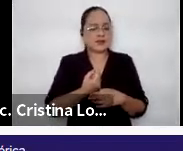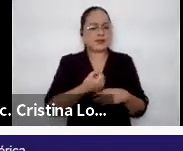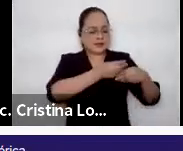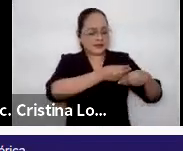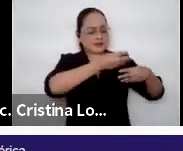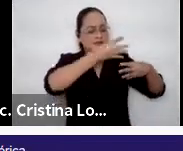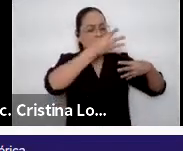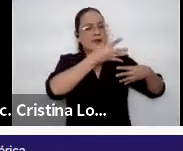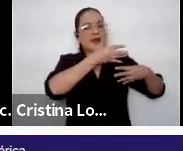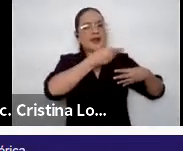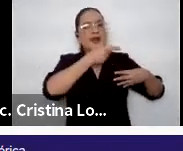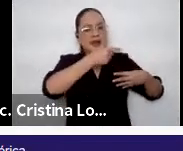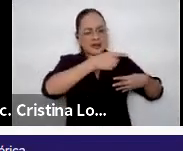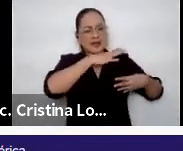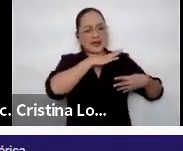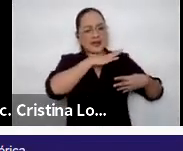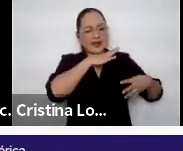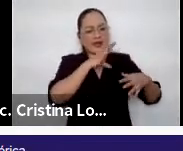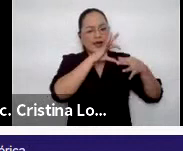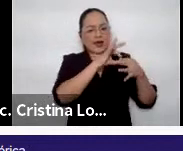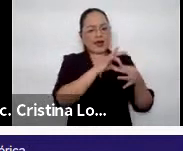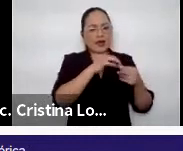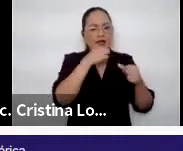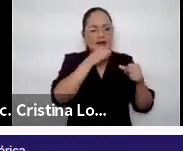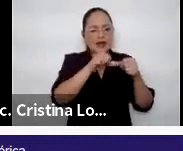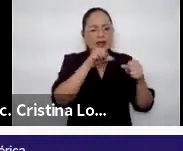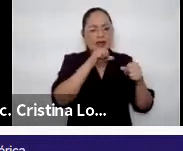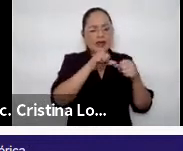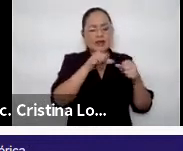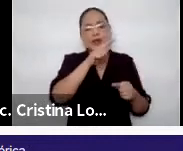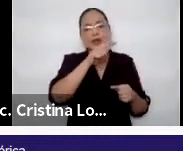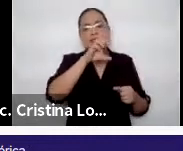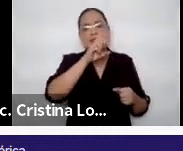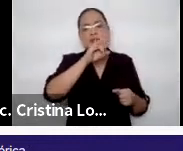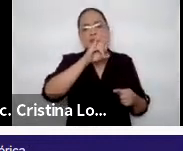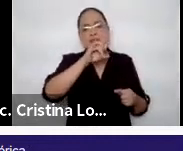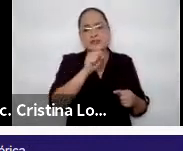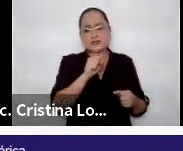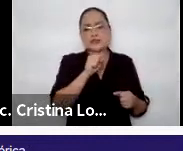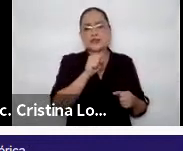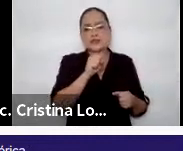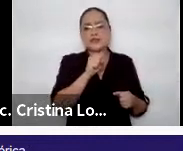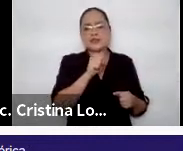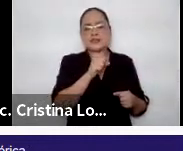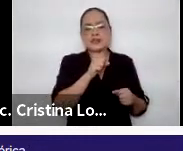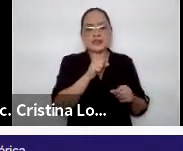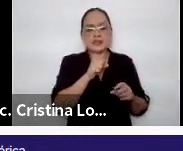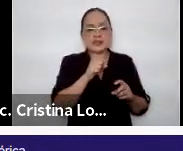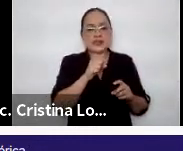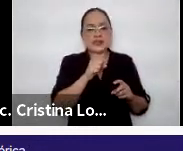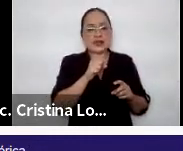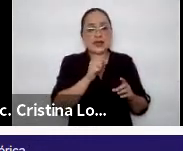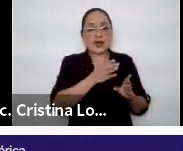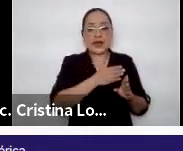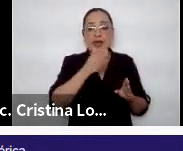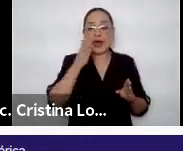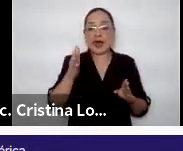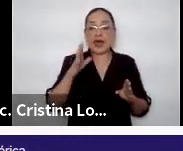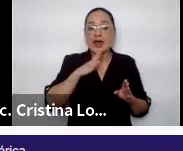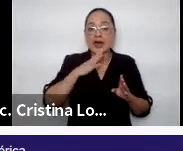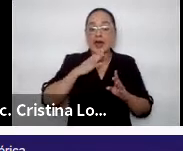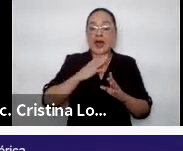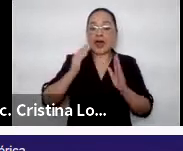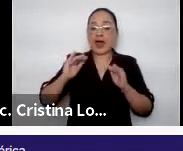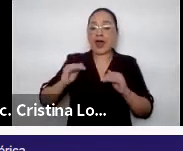tenemos por alfabético de tesis de jurisprudencia, vean del lado derecho cómo va cambiando este pequeño recuadro de la